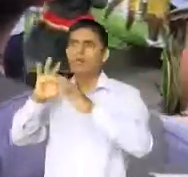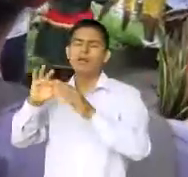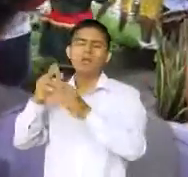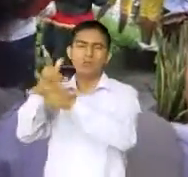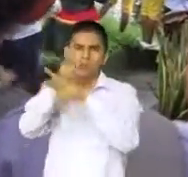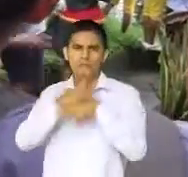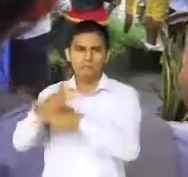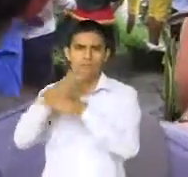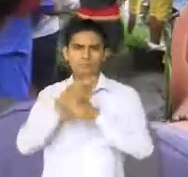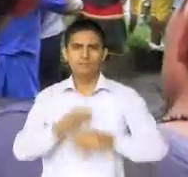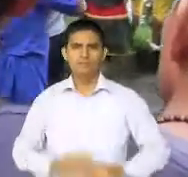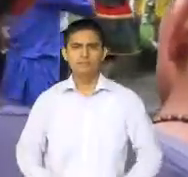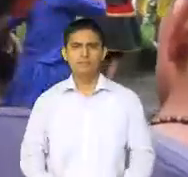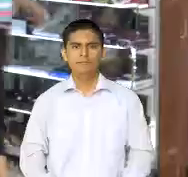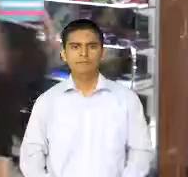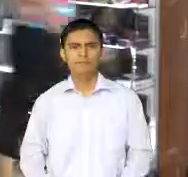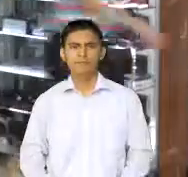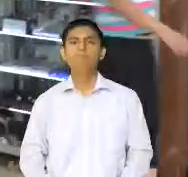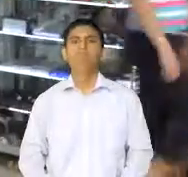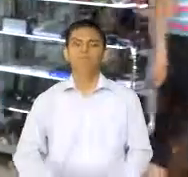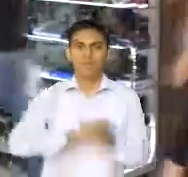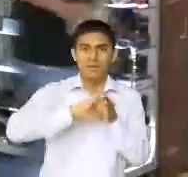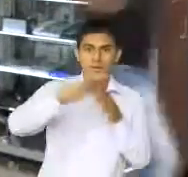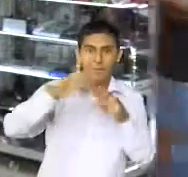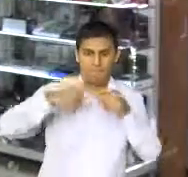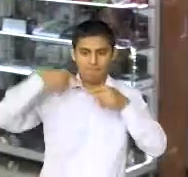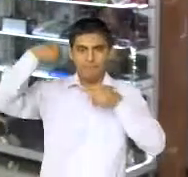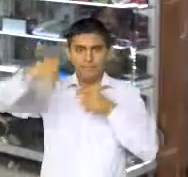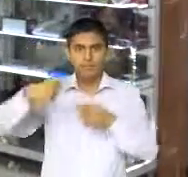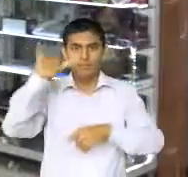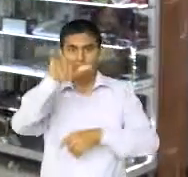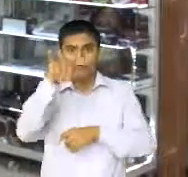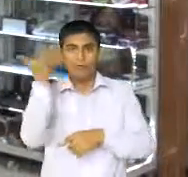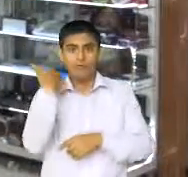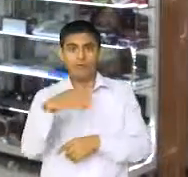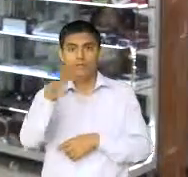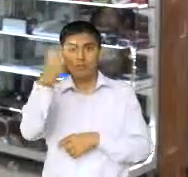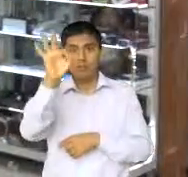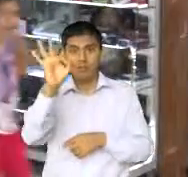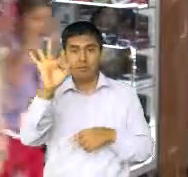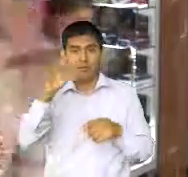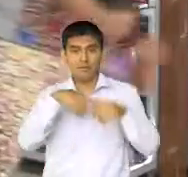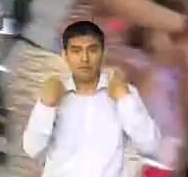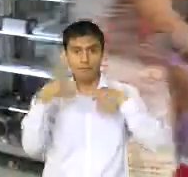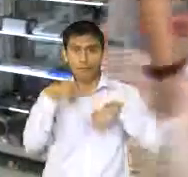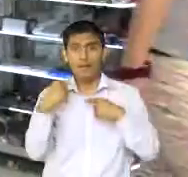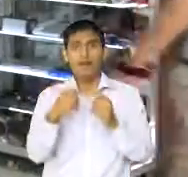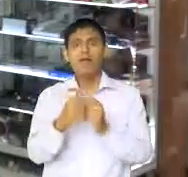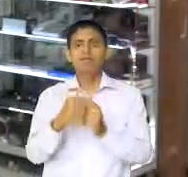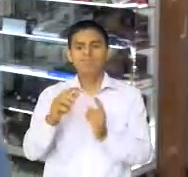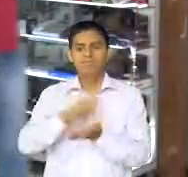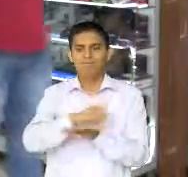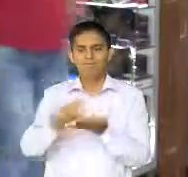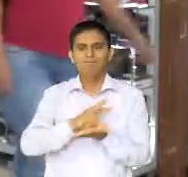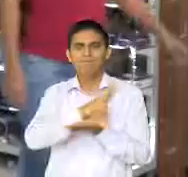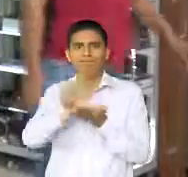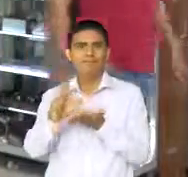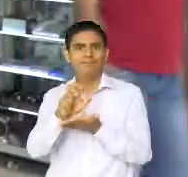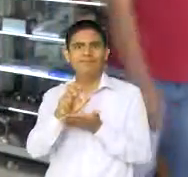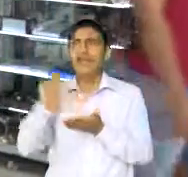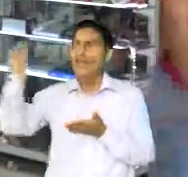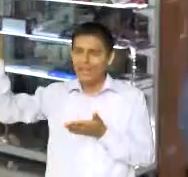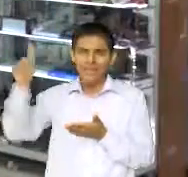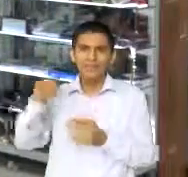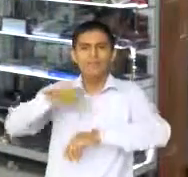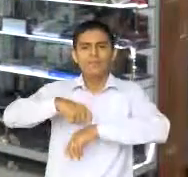quienes habitamos en sucumbíos. Les invitamos para el próximo sábado 19 de marzo al Parque Recreativo de Nueva Loja a